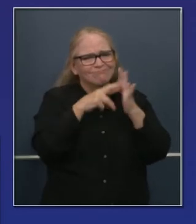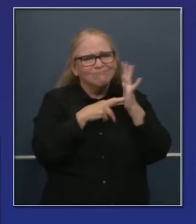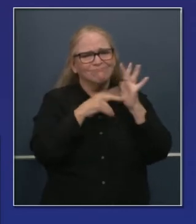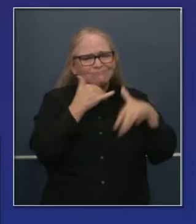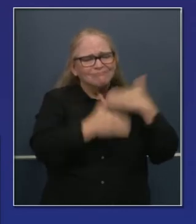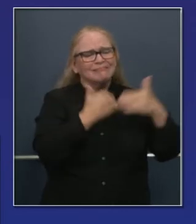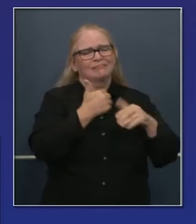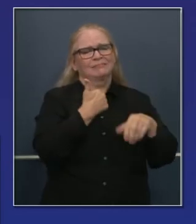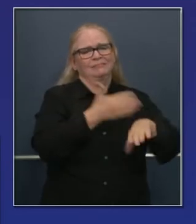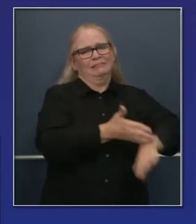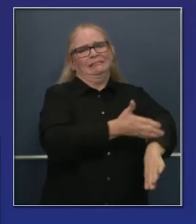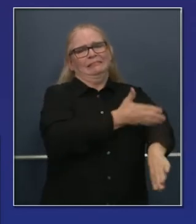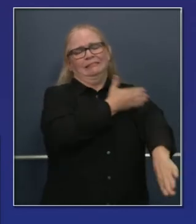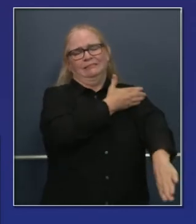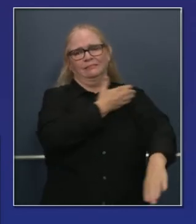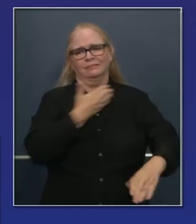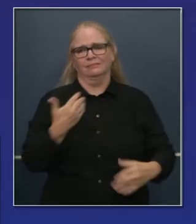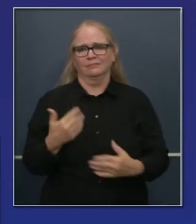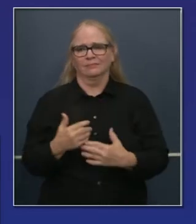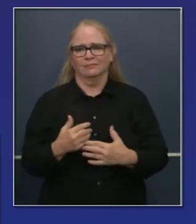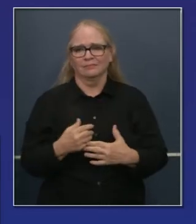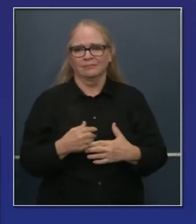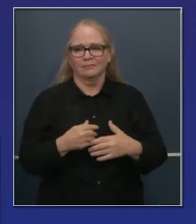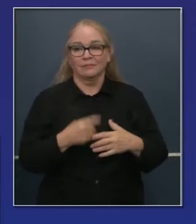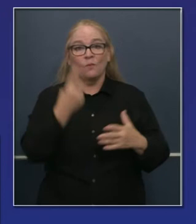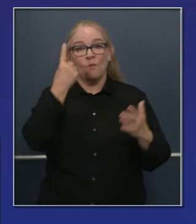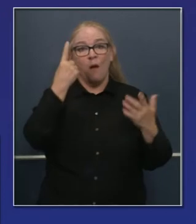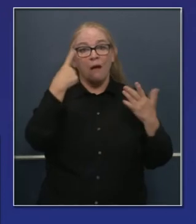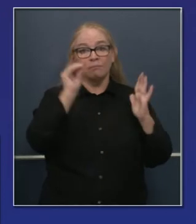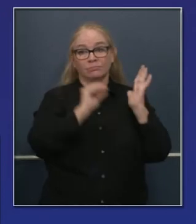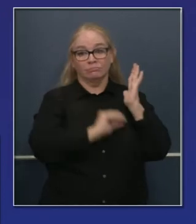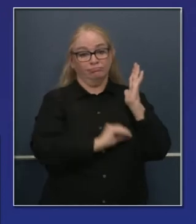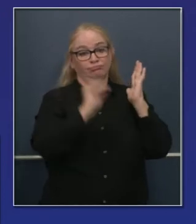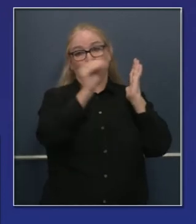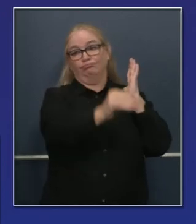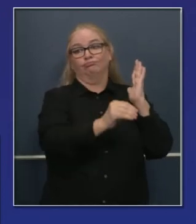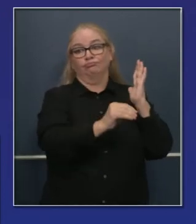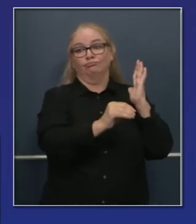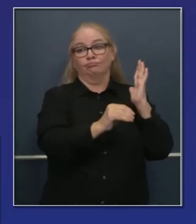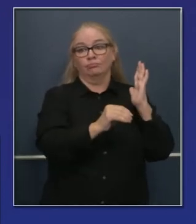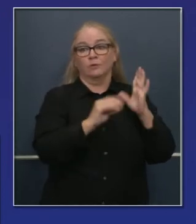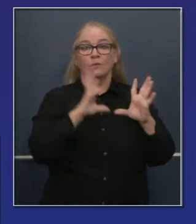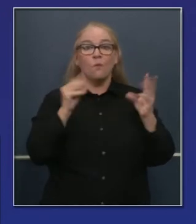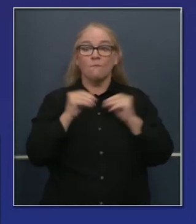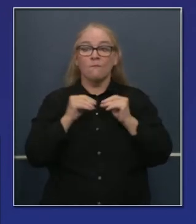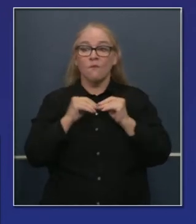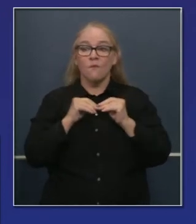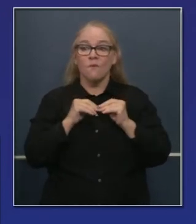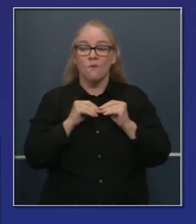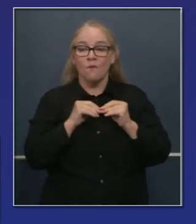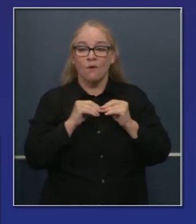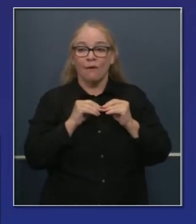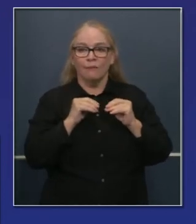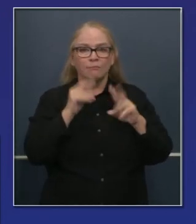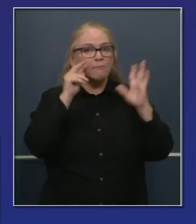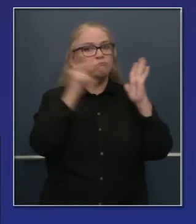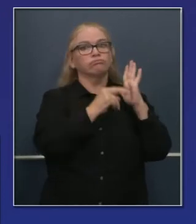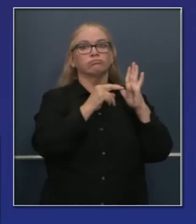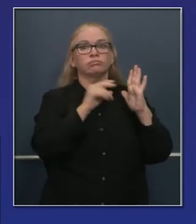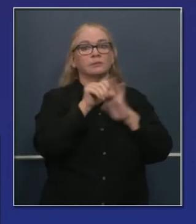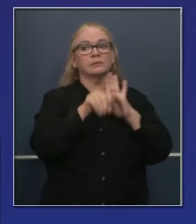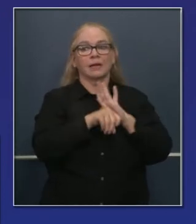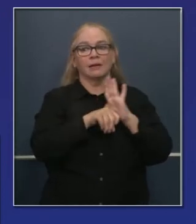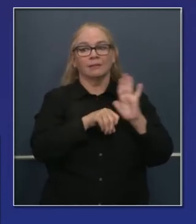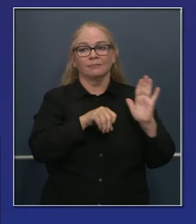monitoreo un condado en particular que fue extraído de la lista ya que pudimos organizar estos casos